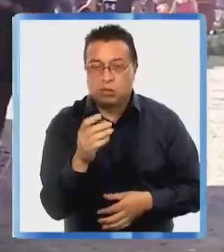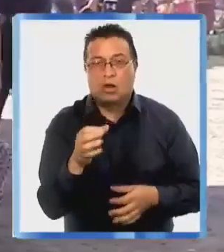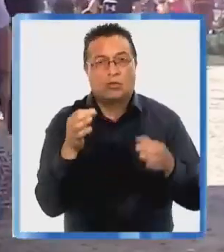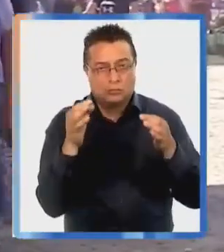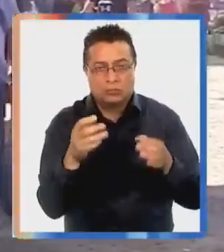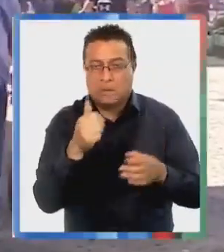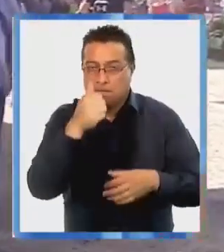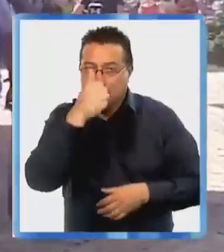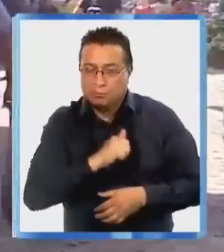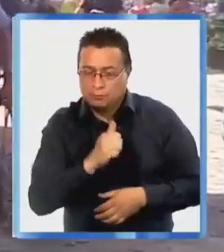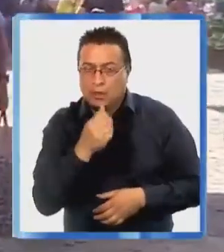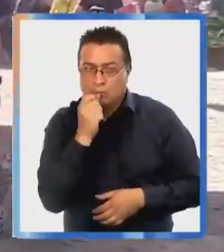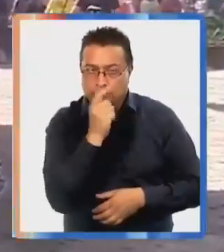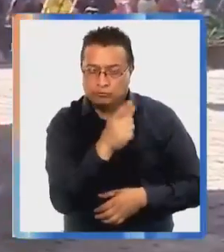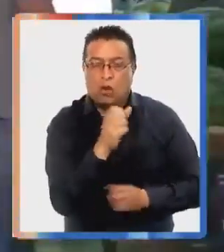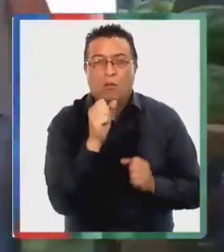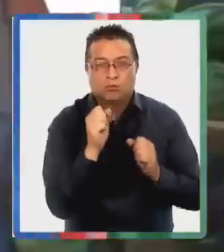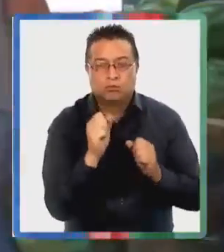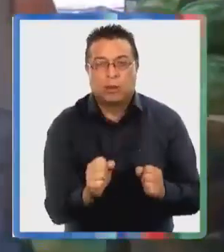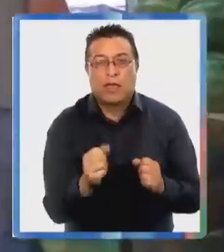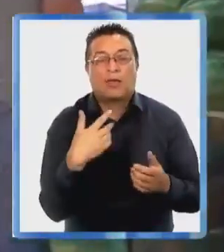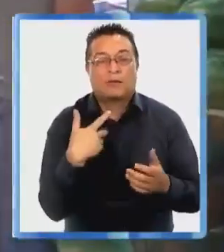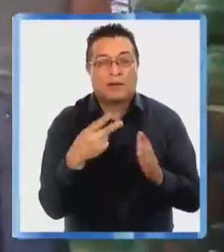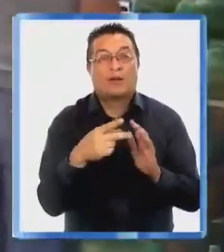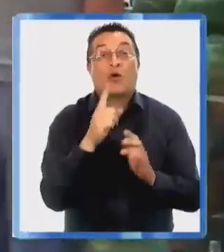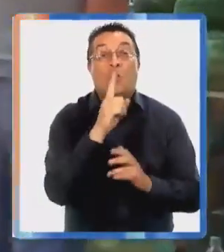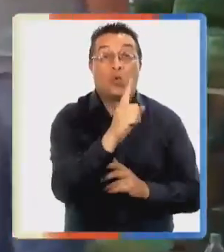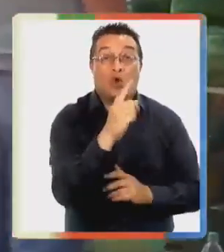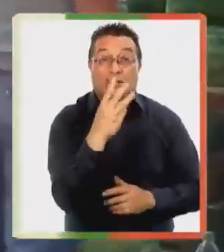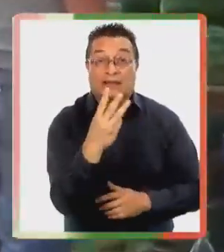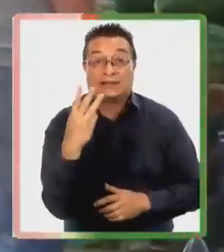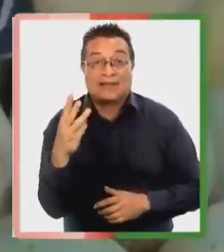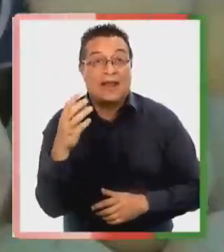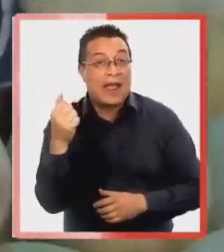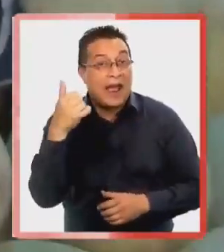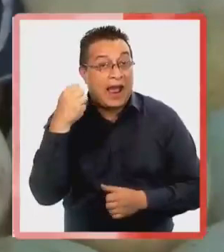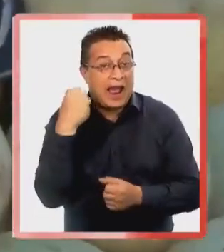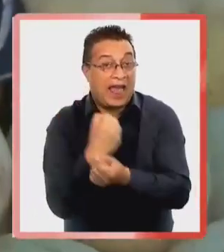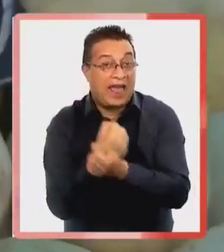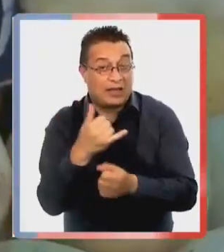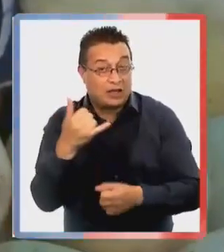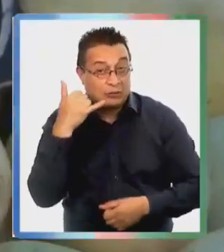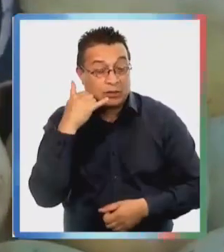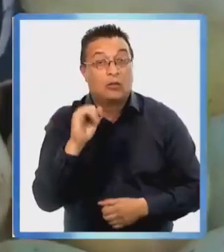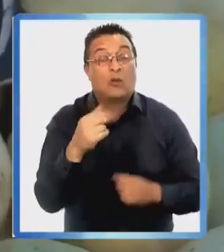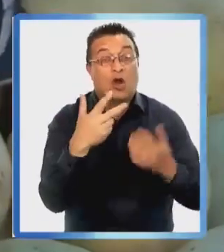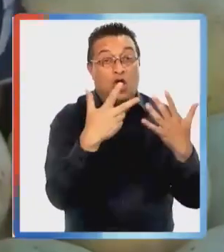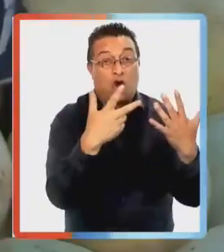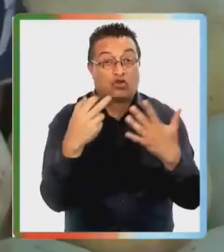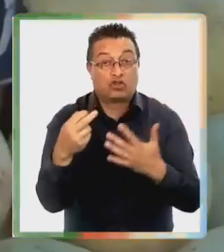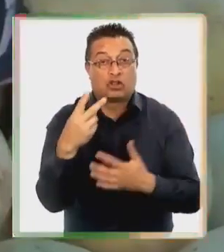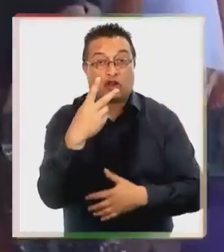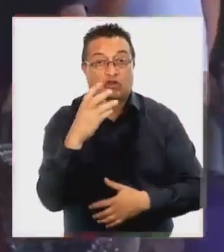manera completamente anónima, ya sea a través del nivel 133 de Carabineros, la línea